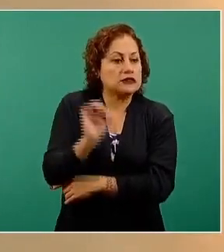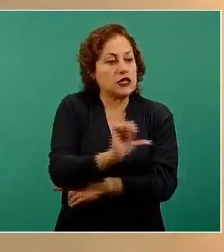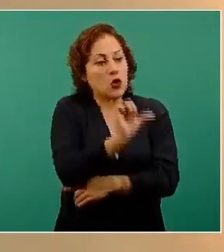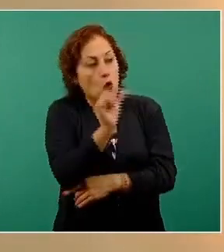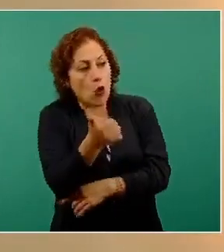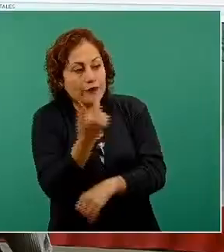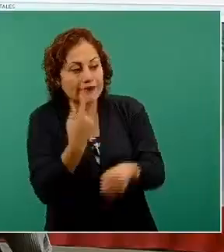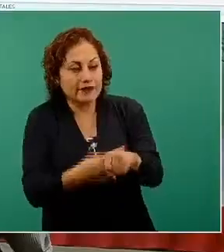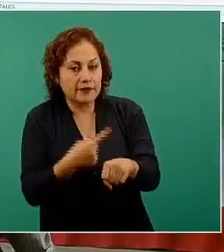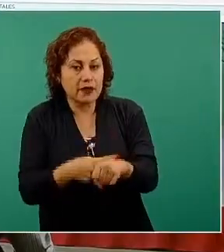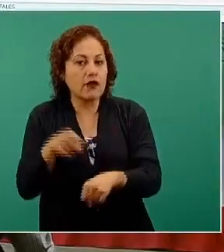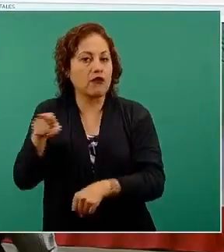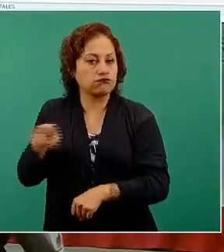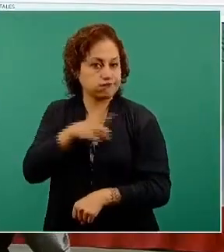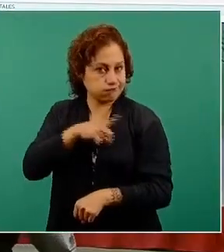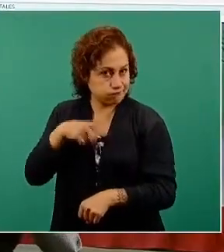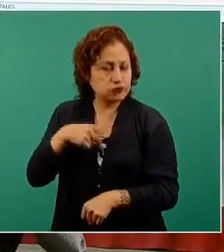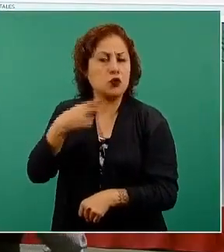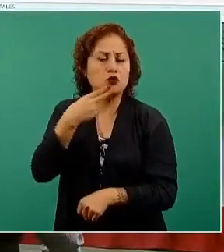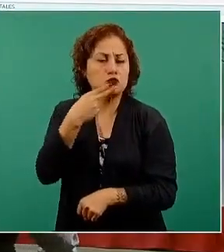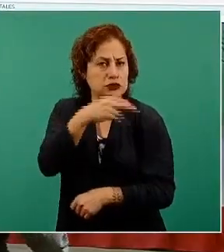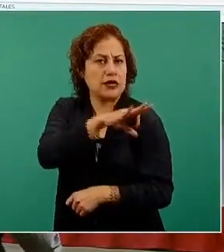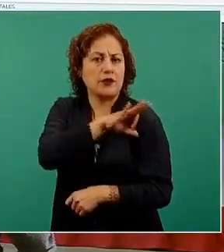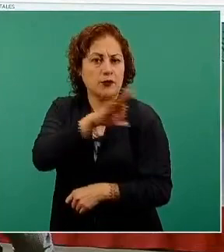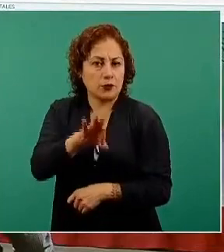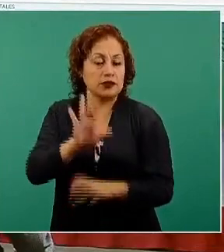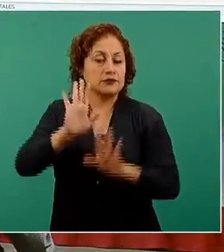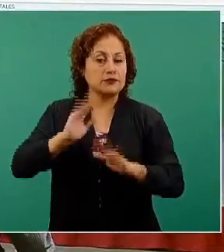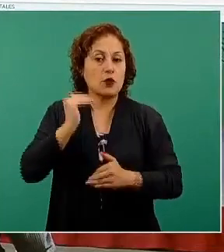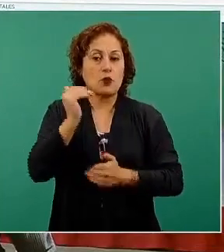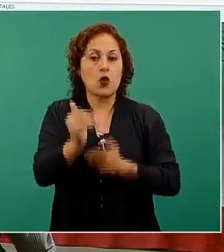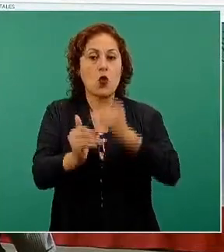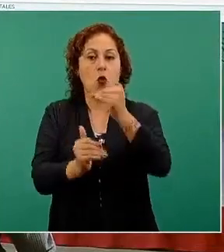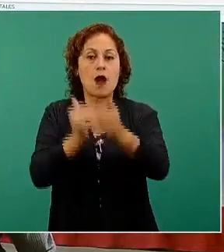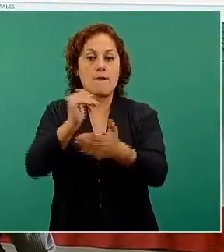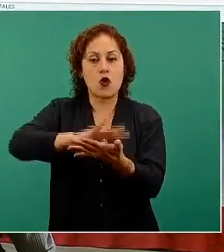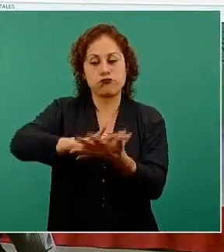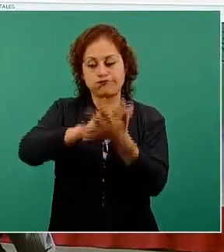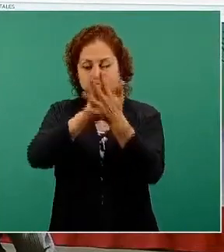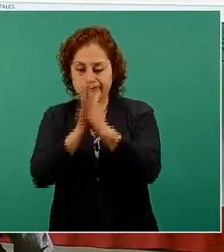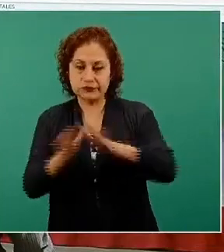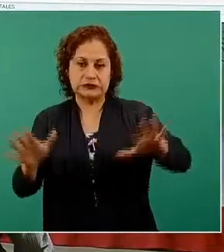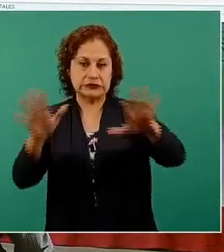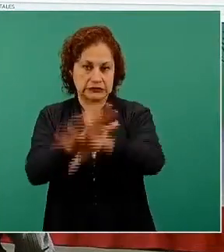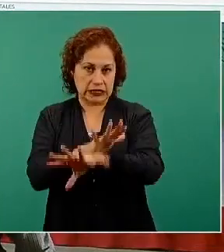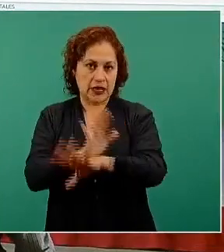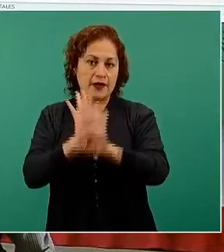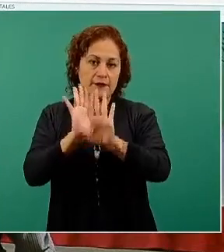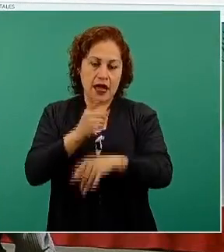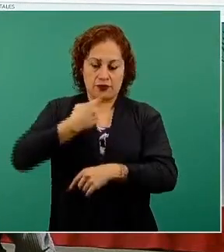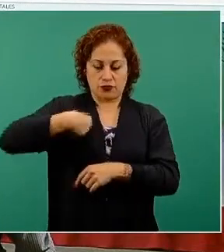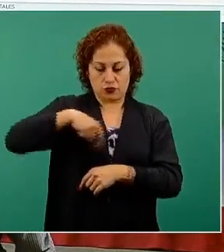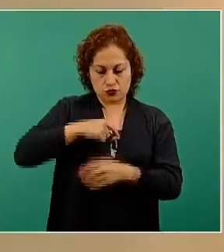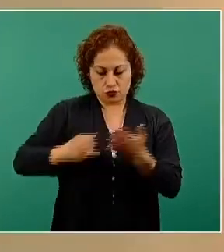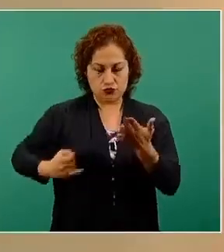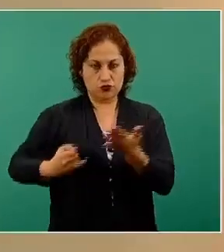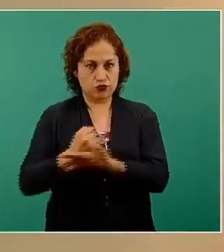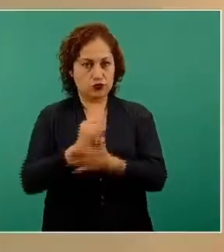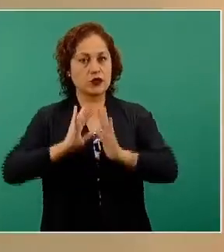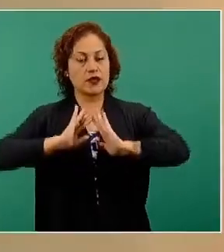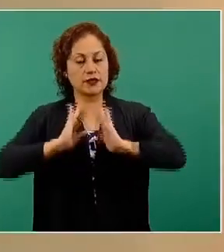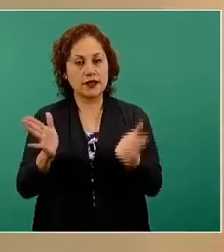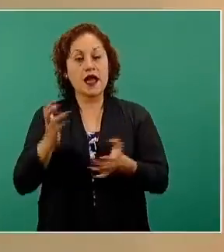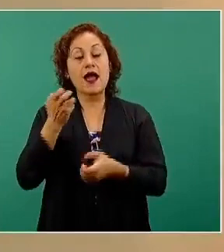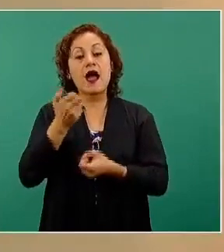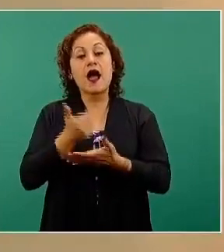¿no? Entonces, este es el proceso en el que estamos trabajando de manera sectorial para tener un abordaje que permita también de